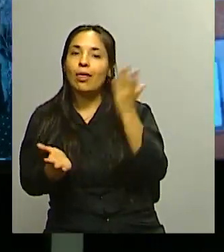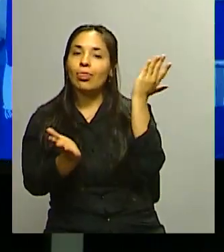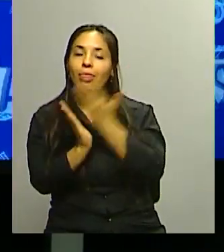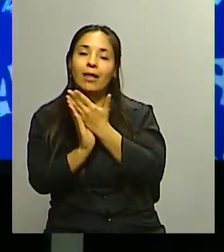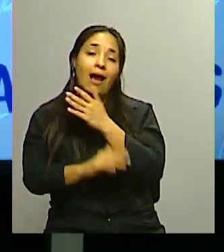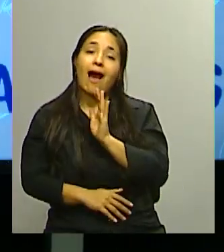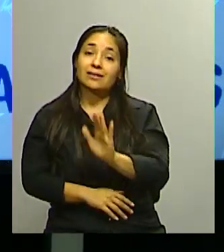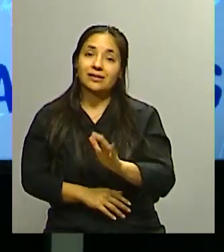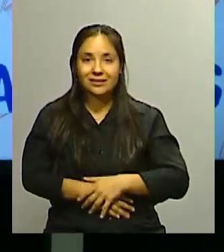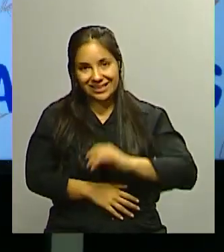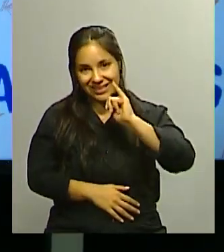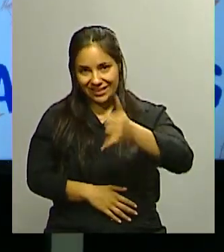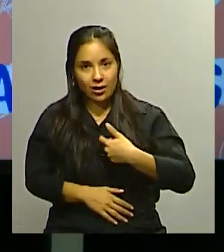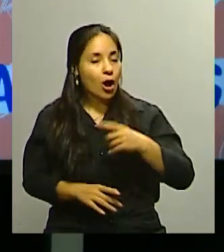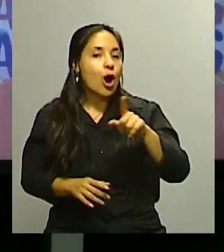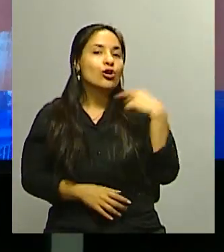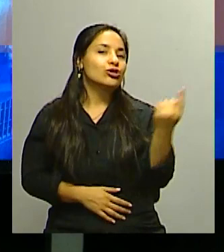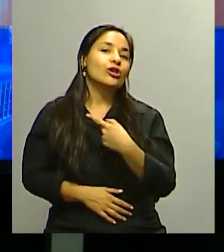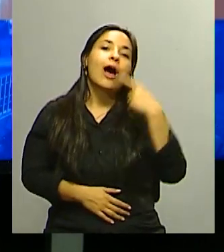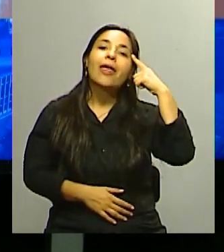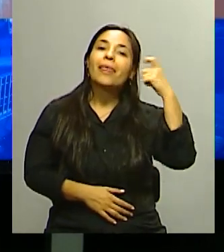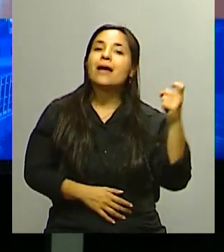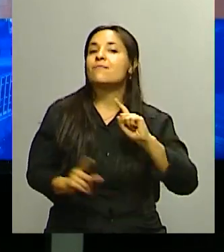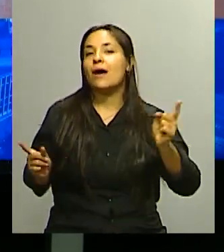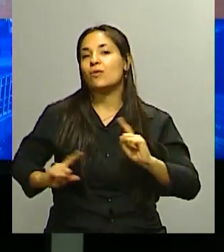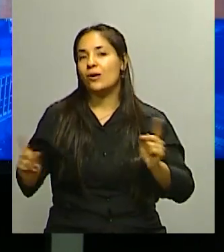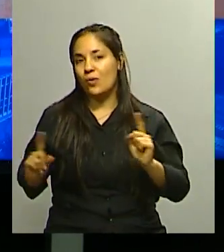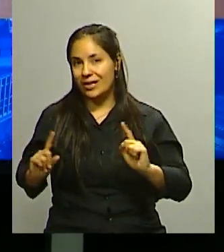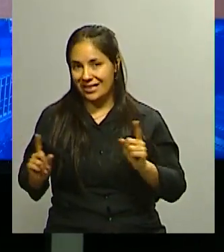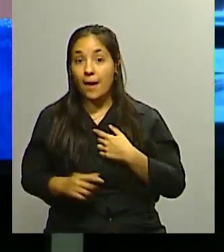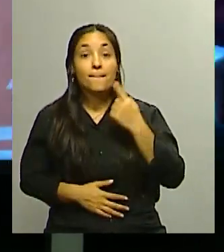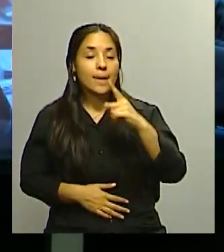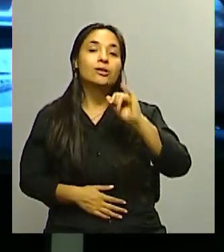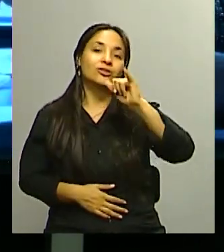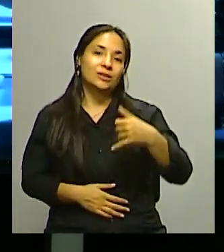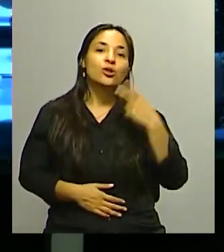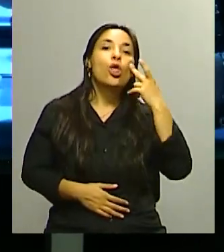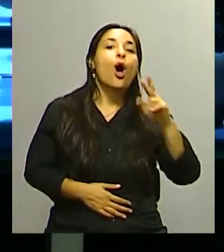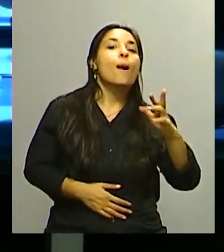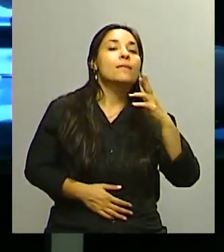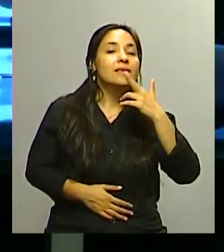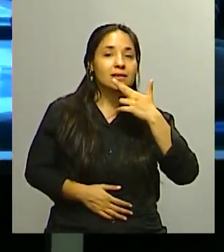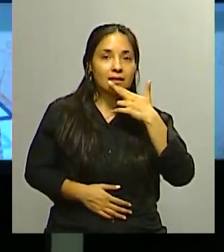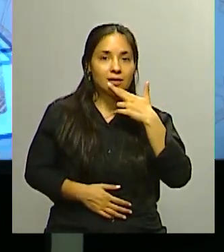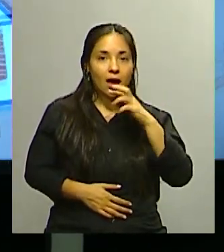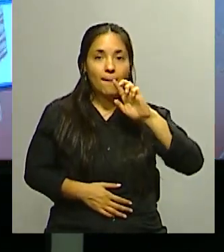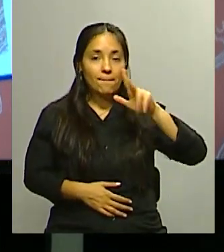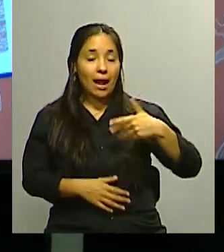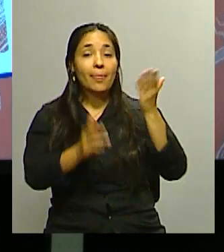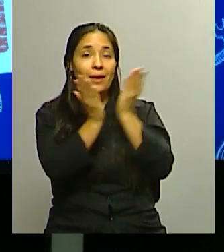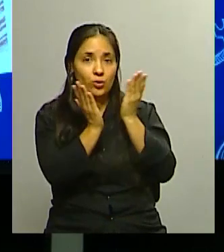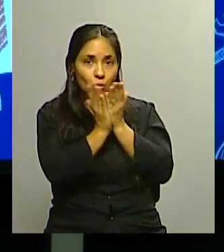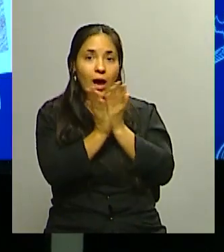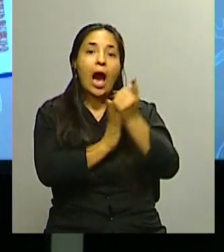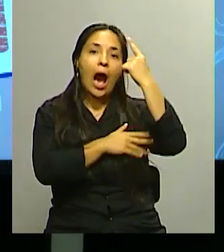Nosotros no somos terapeutas, pero sí desde el año 2017 tenemos un nuevo plan de estudio que ha incorporado el aprendizaje